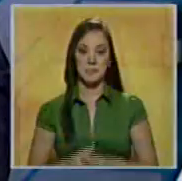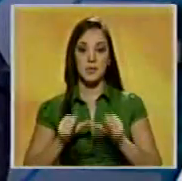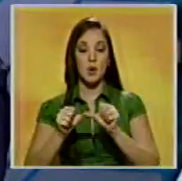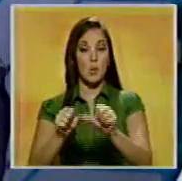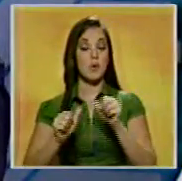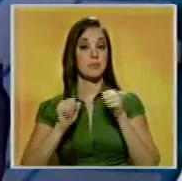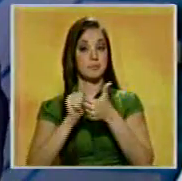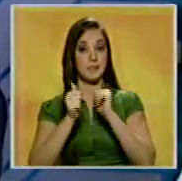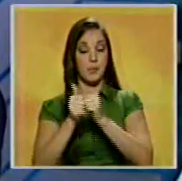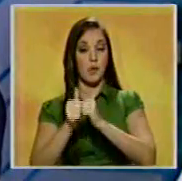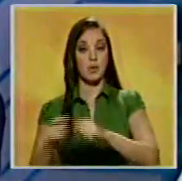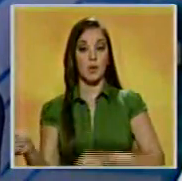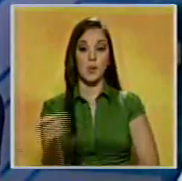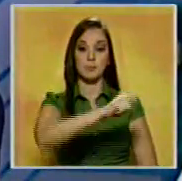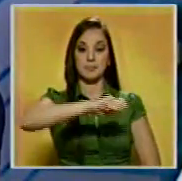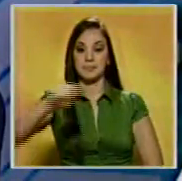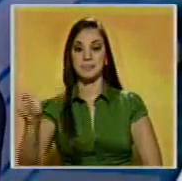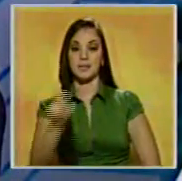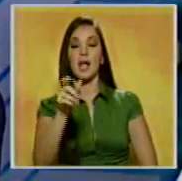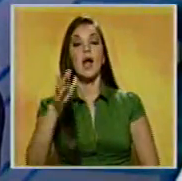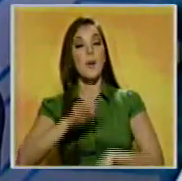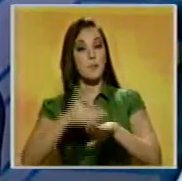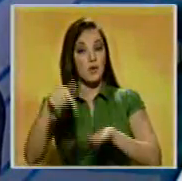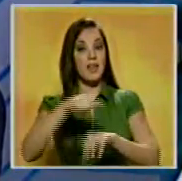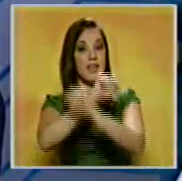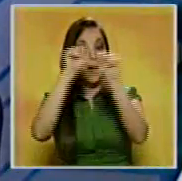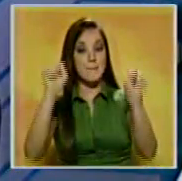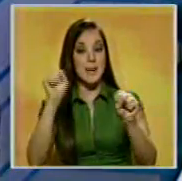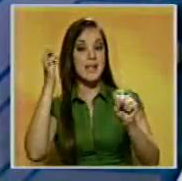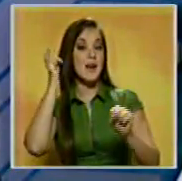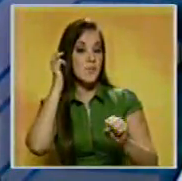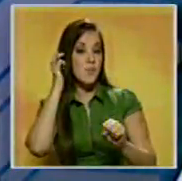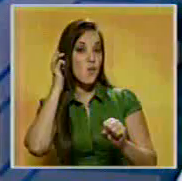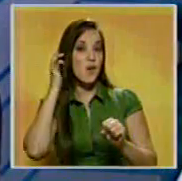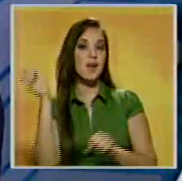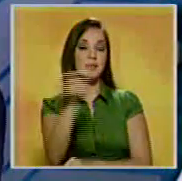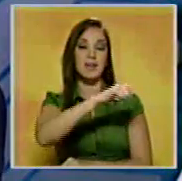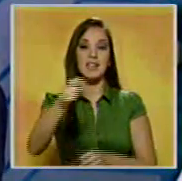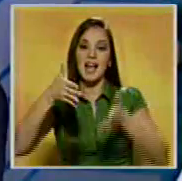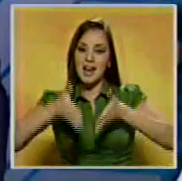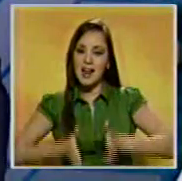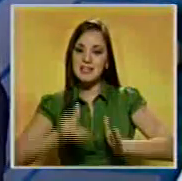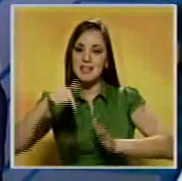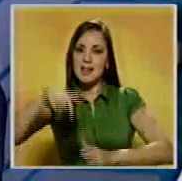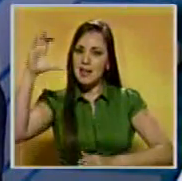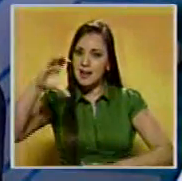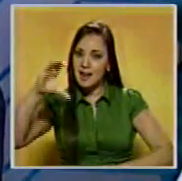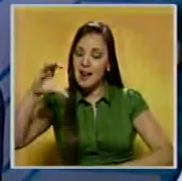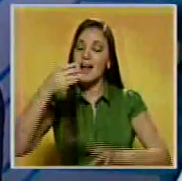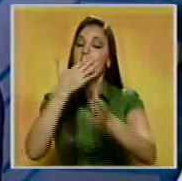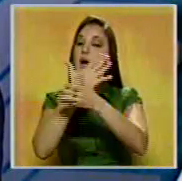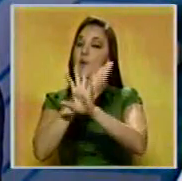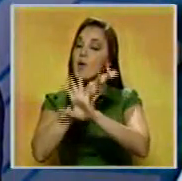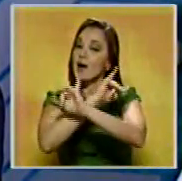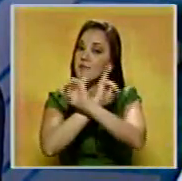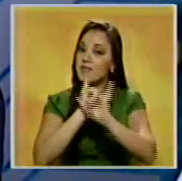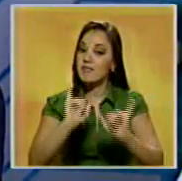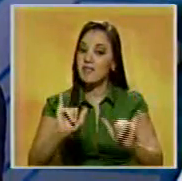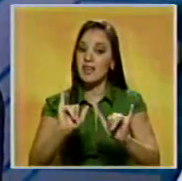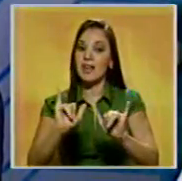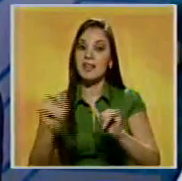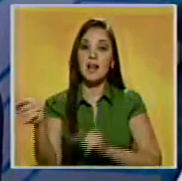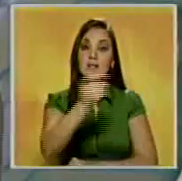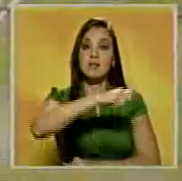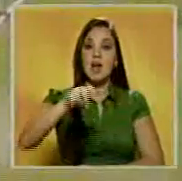Comenzamos los deportes con tenis porque esta mañana la tenista española nacida en Caracas, Garbiñe Muguruza, jugará la final del torneo de